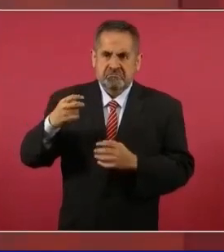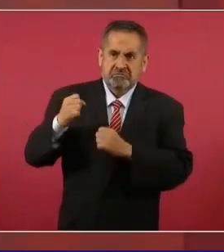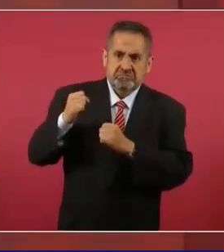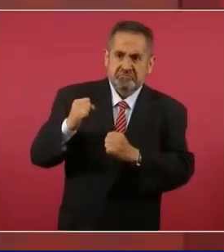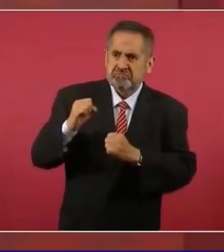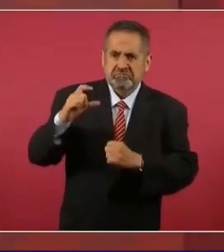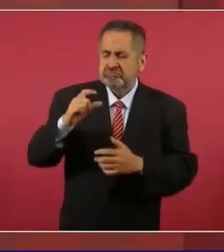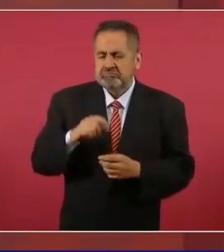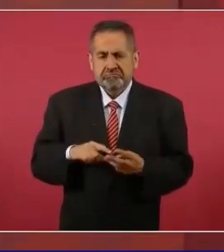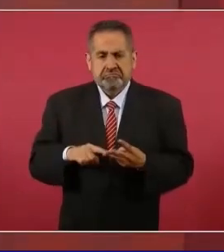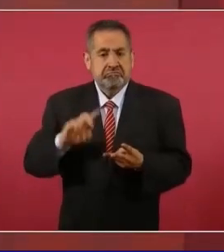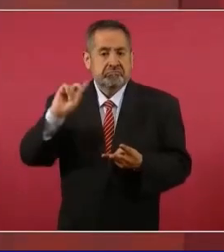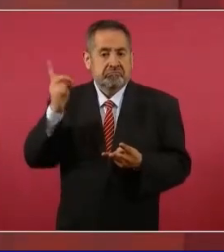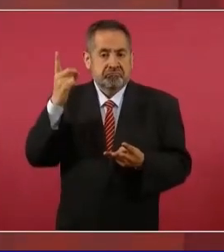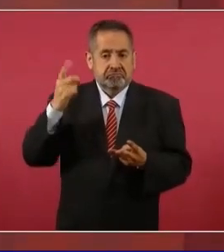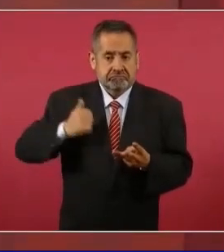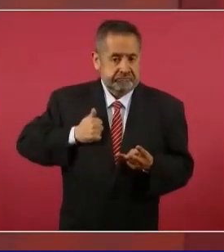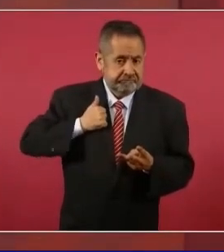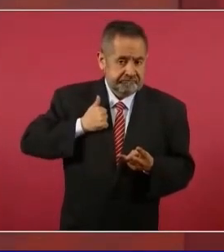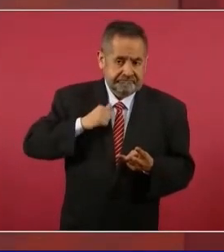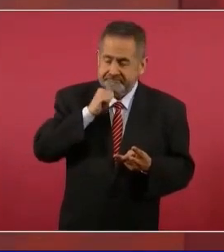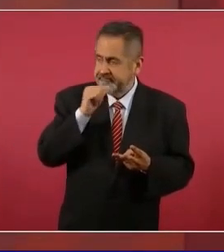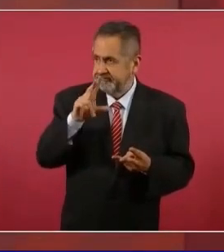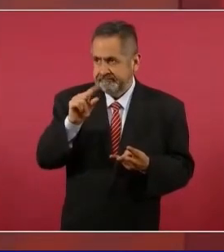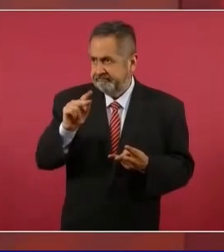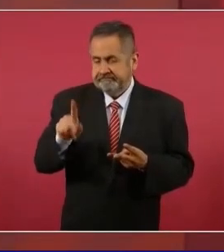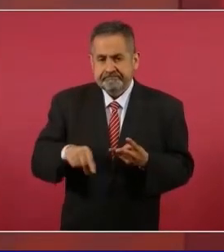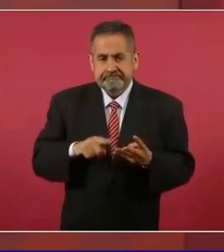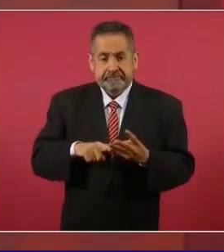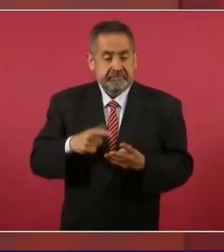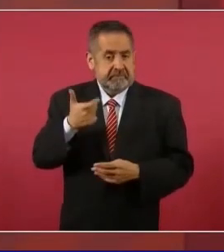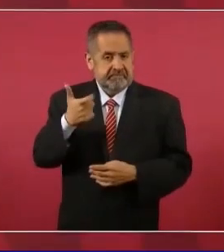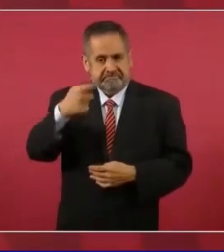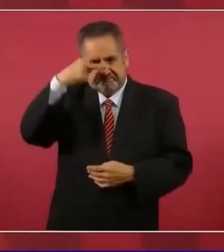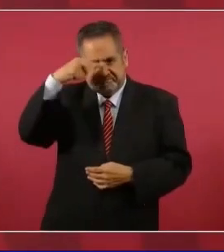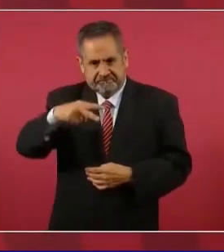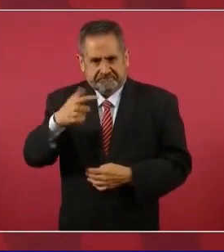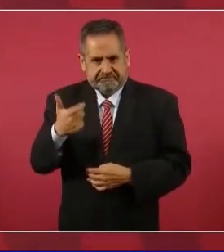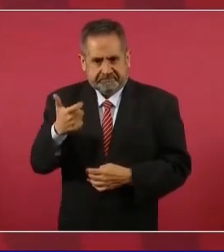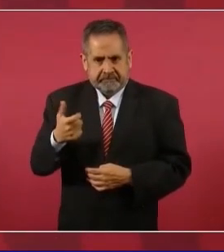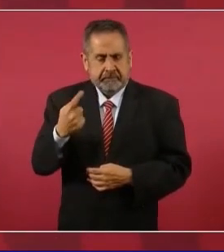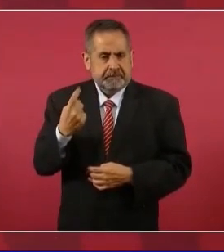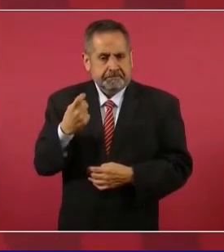no es el dólar canadiense, es el peso.